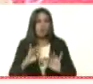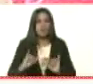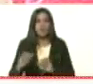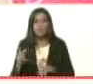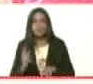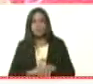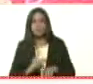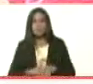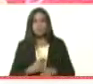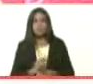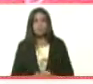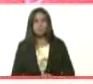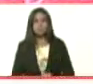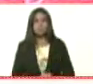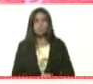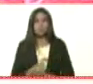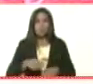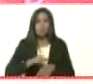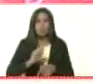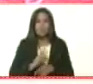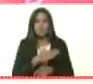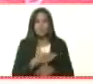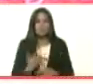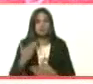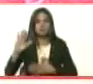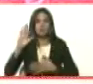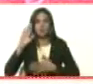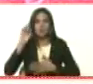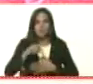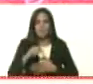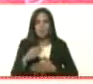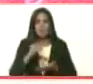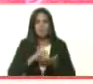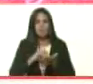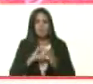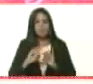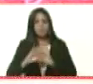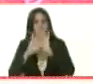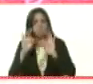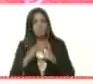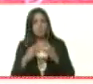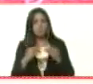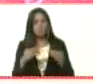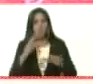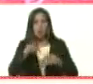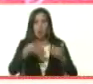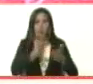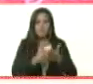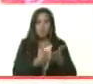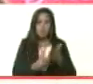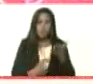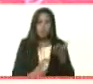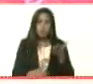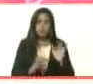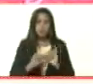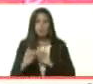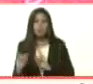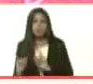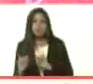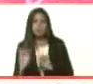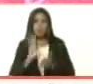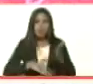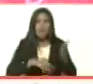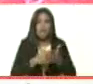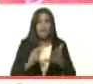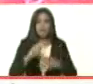tiempo. Y lo primero que quiero comprometerme es a colocar todas las propuestas de ustedes y la agenda productiva